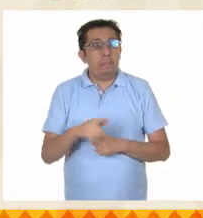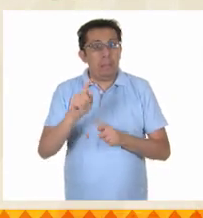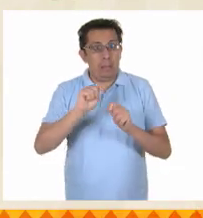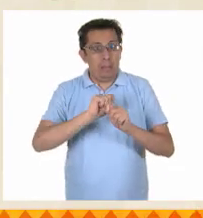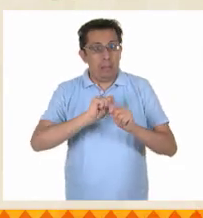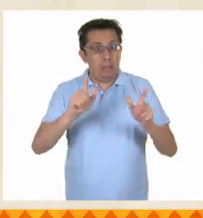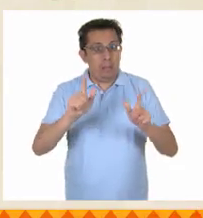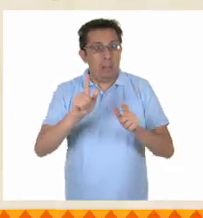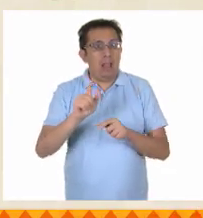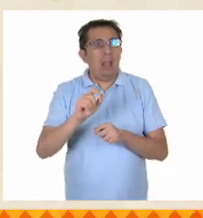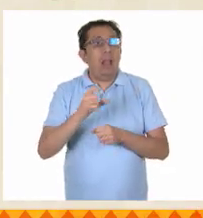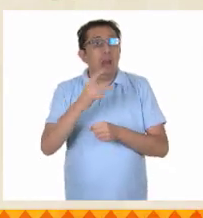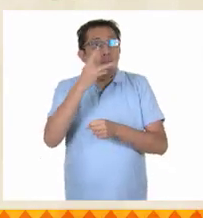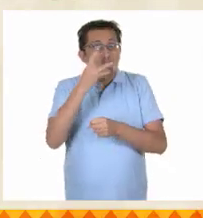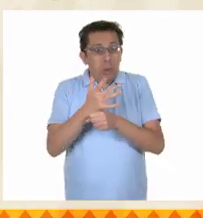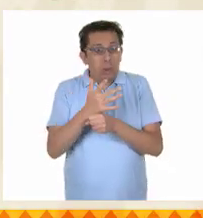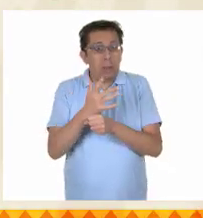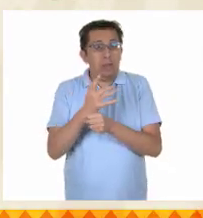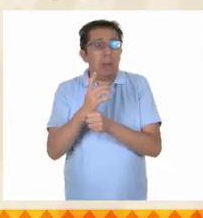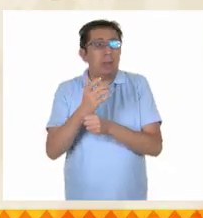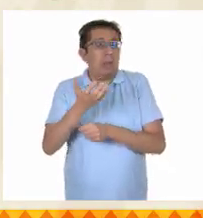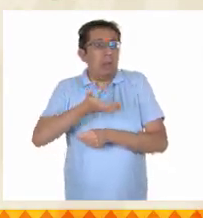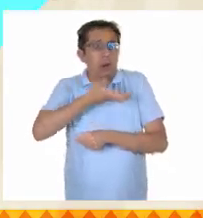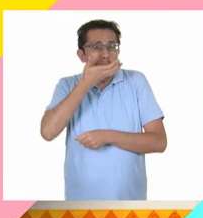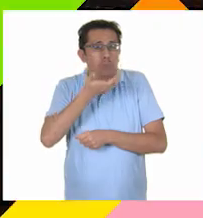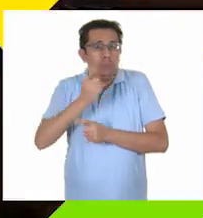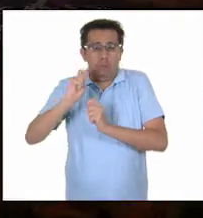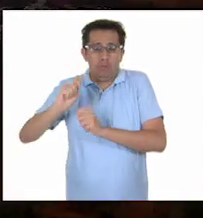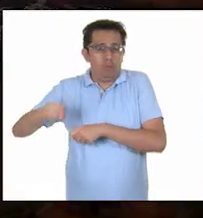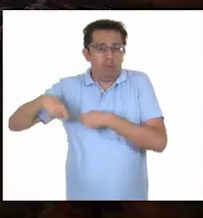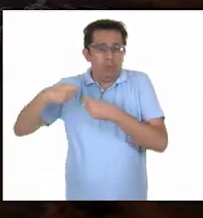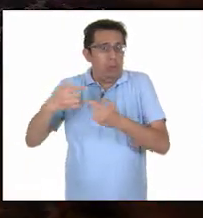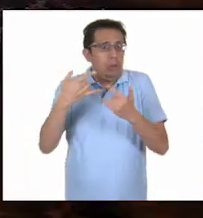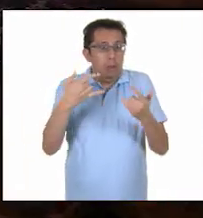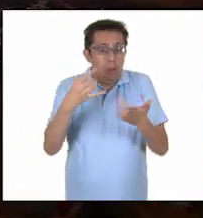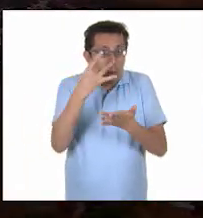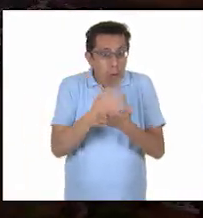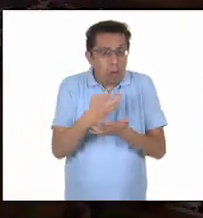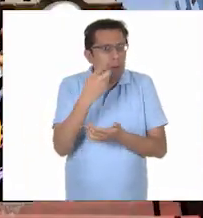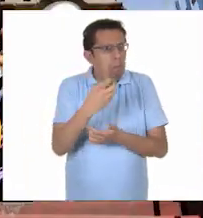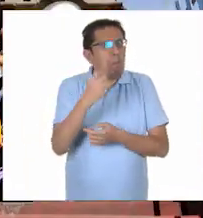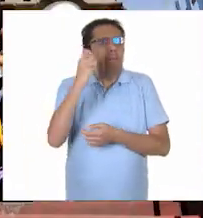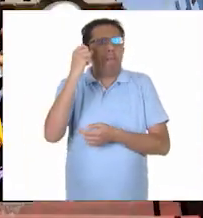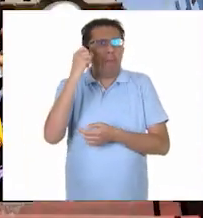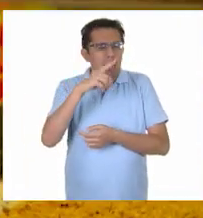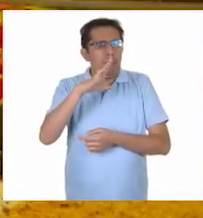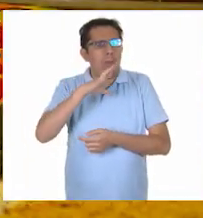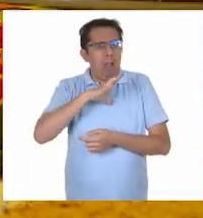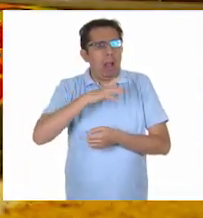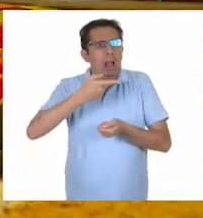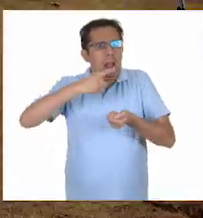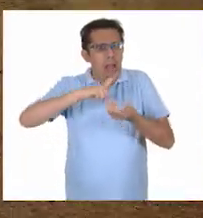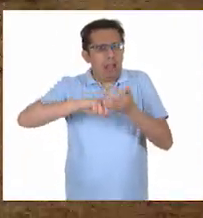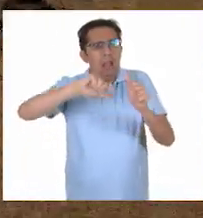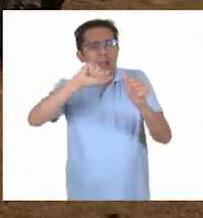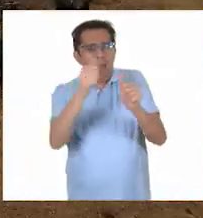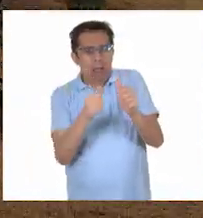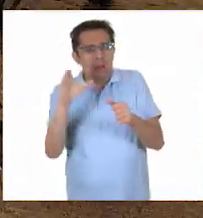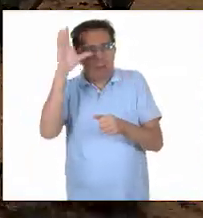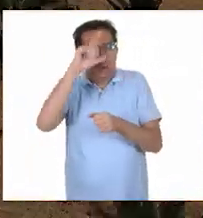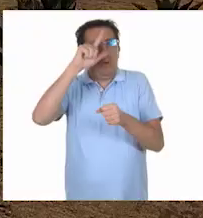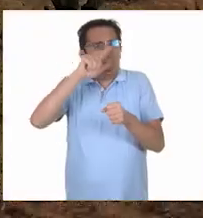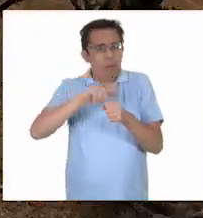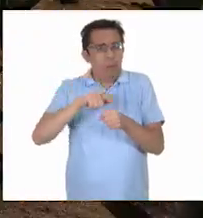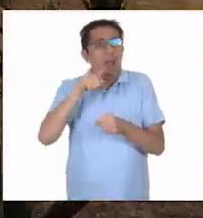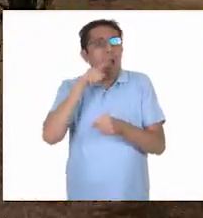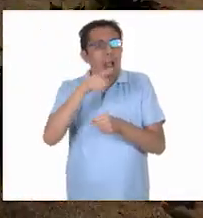Tlaxcala es más que sus tradiciones y legado histórico. También es una tierra de arte y cultura que ha forjado a uno de